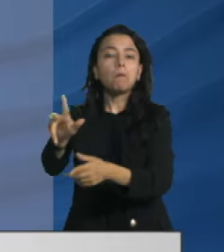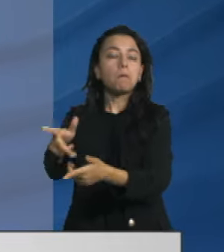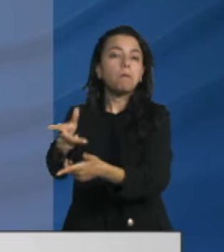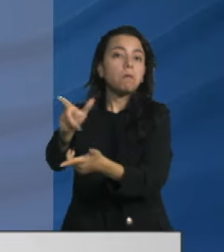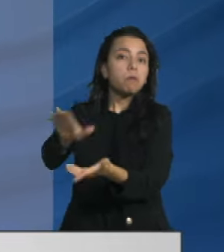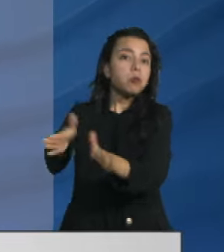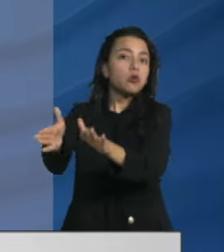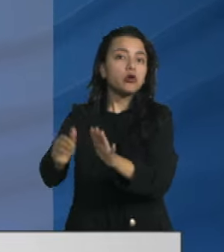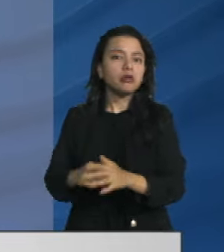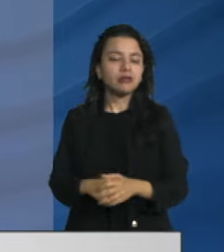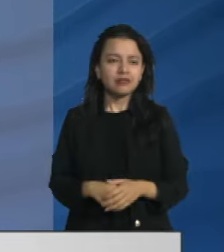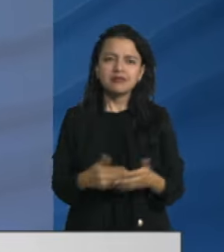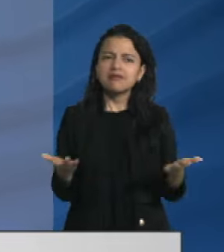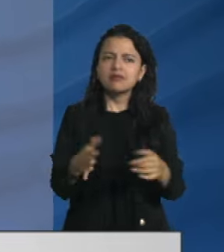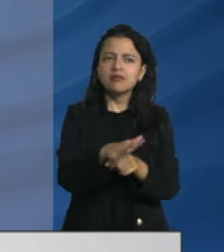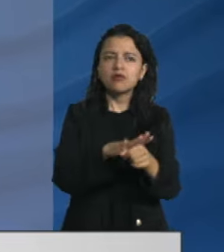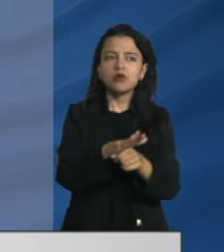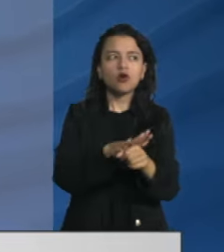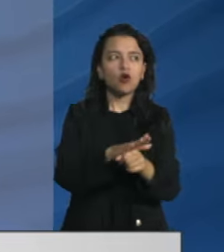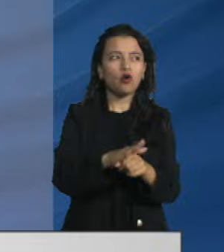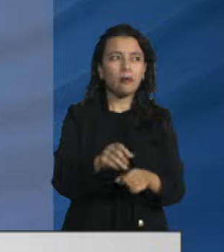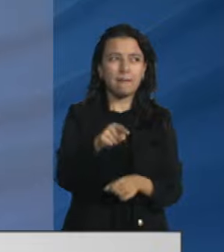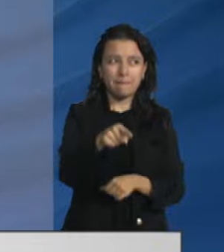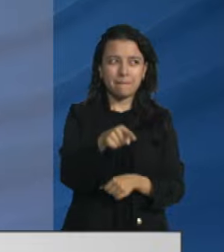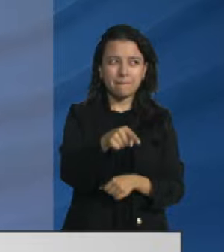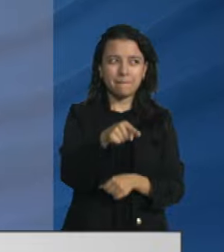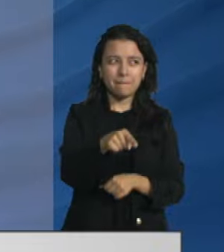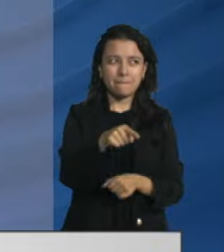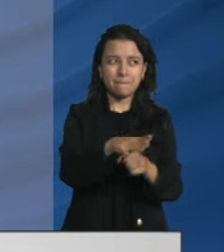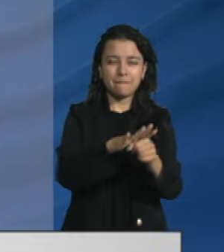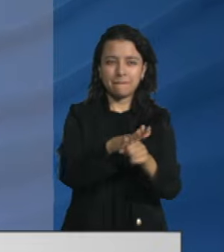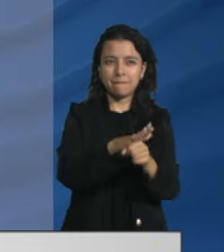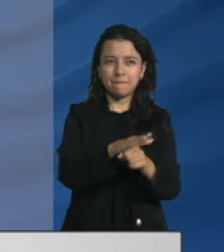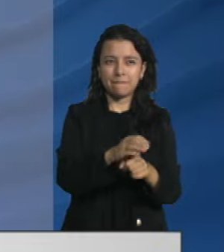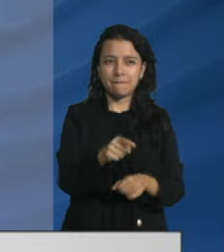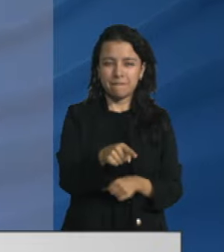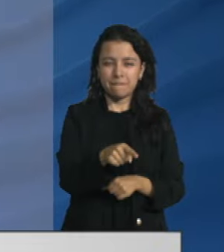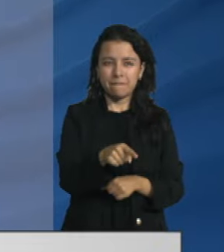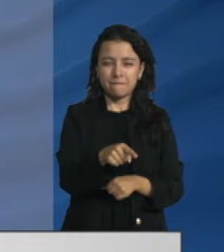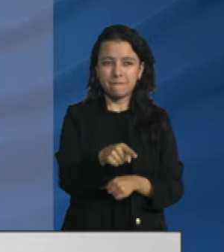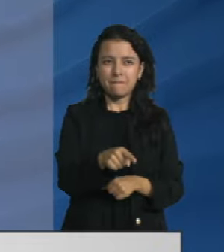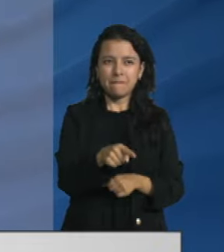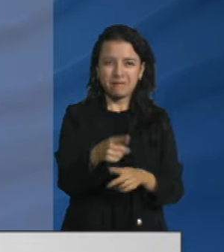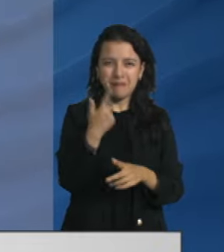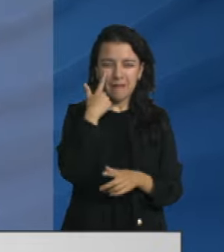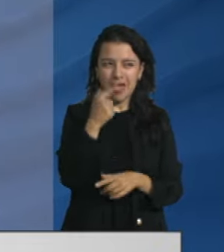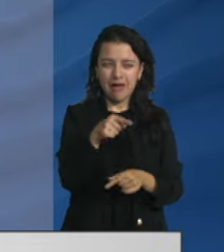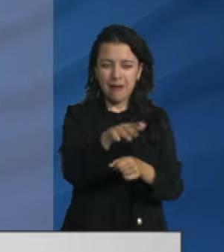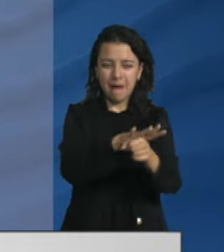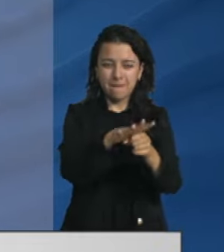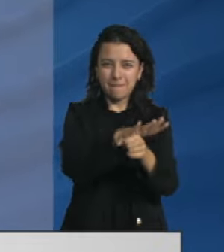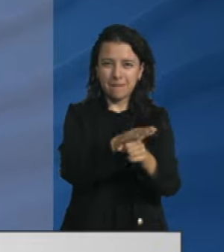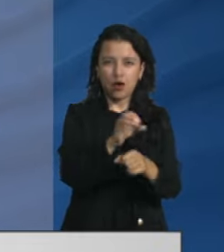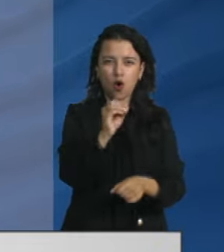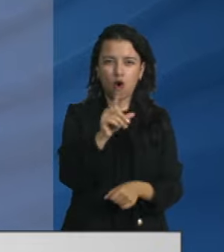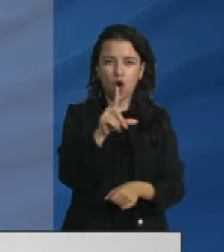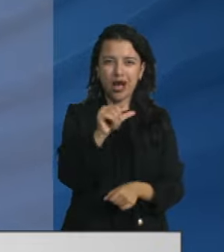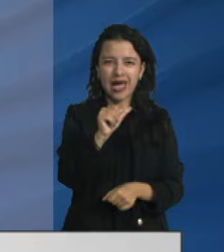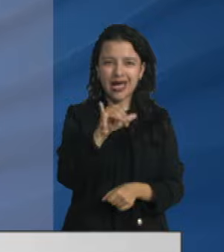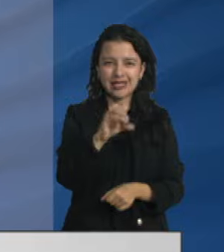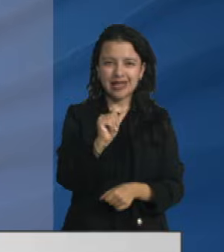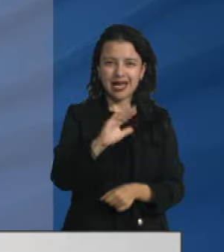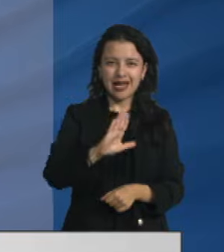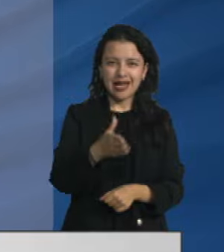detalles de este lamentable hecho en el que murió este menor de edad, reiteramos, en una riña en medio de pandillas en el barrio Olaya